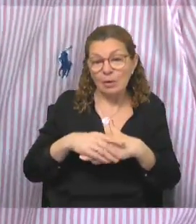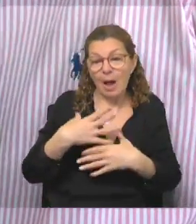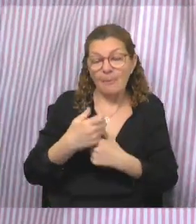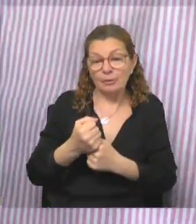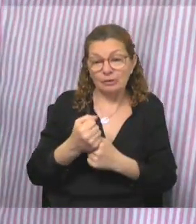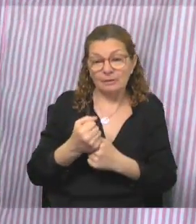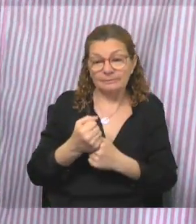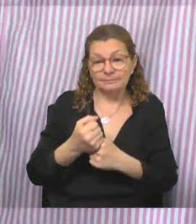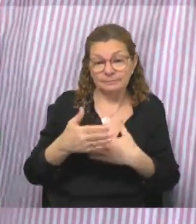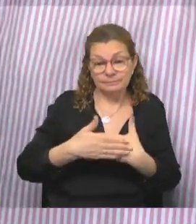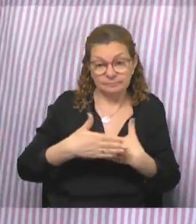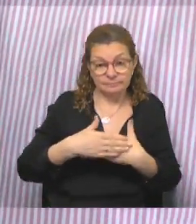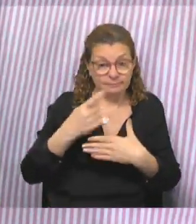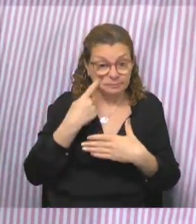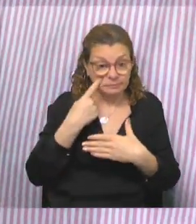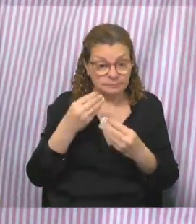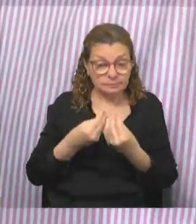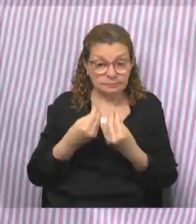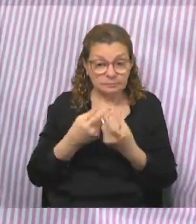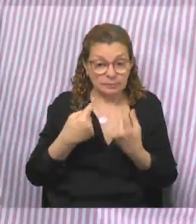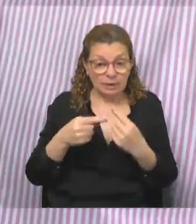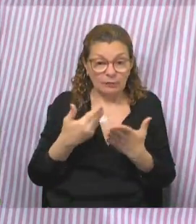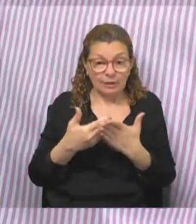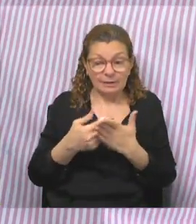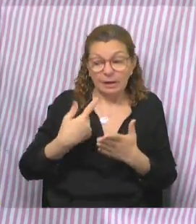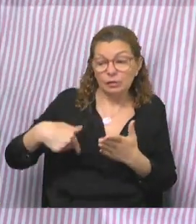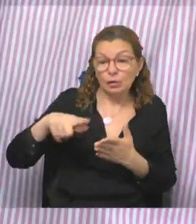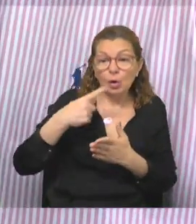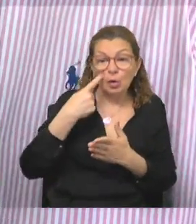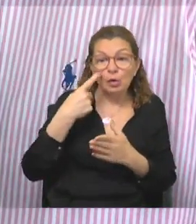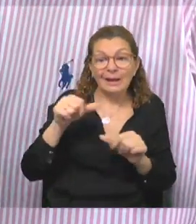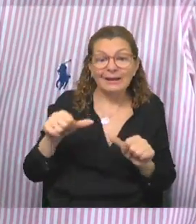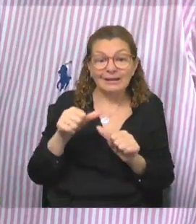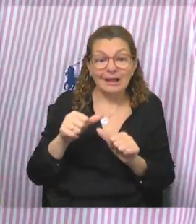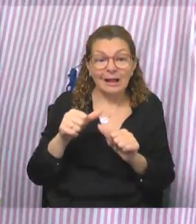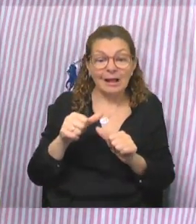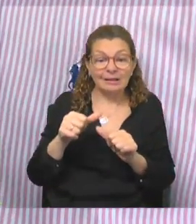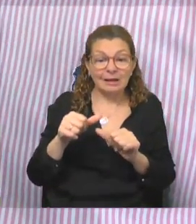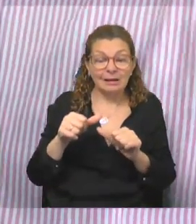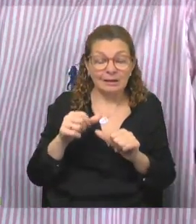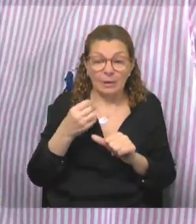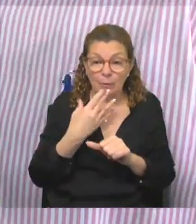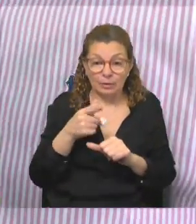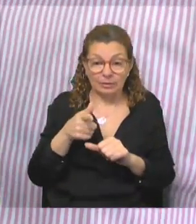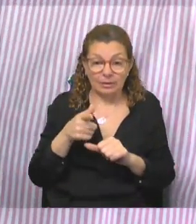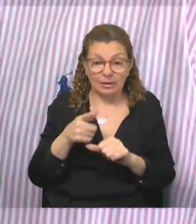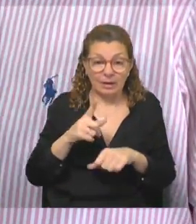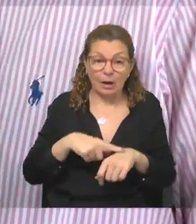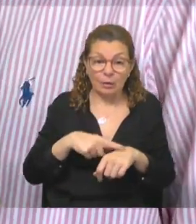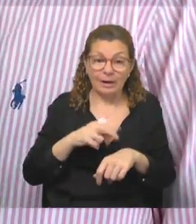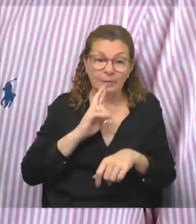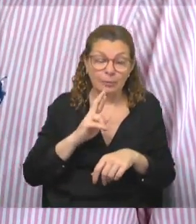estamos en territorio nos conocemos mucho pero a veces falta que todos se conozcan que sepan lo que hacen para ser mucho más efectivos y eficientes a la hora de